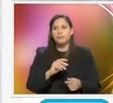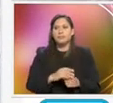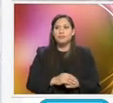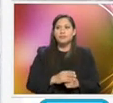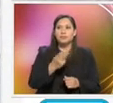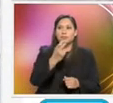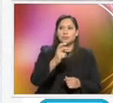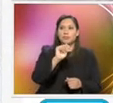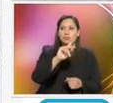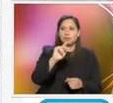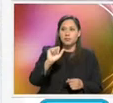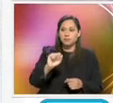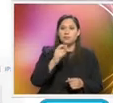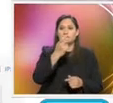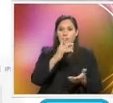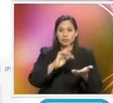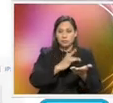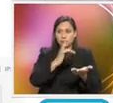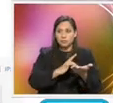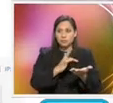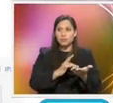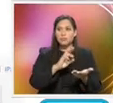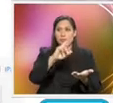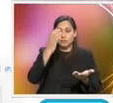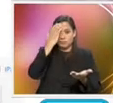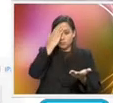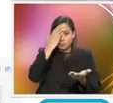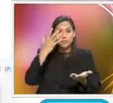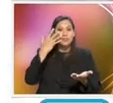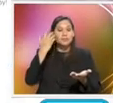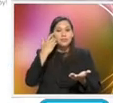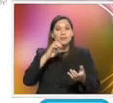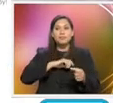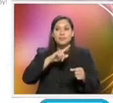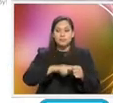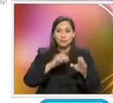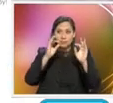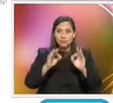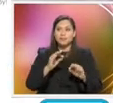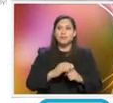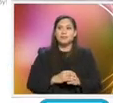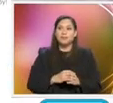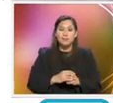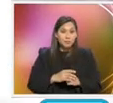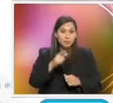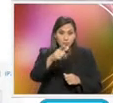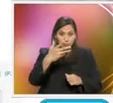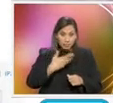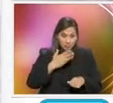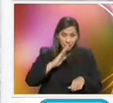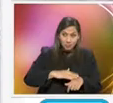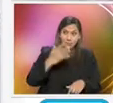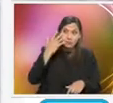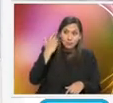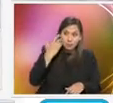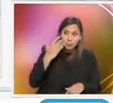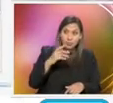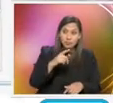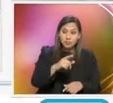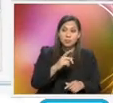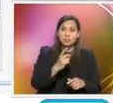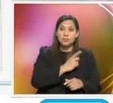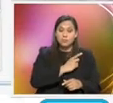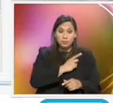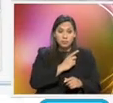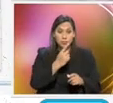aplicación en particular y este aparato en particular reconoce al gato específico. Entonces, si tienes más gatos y a uno solo